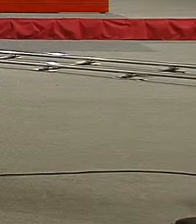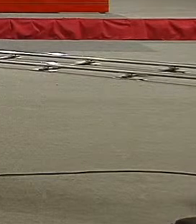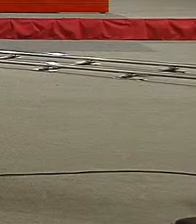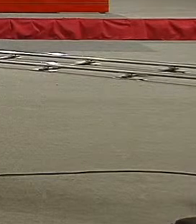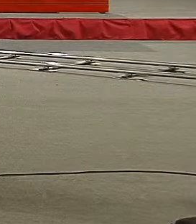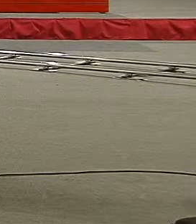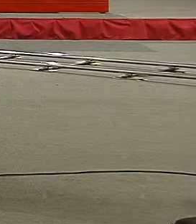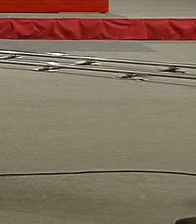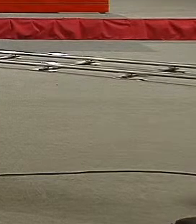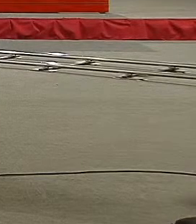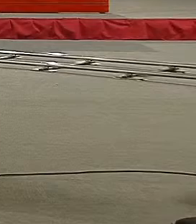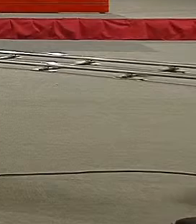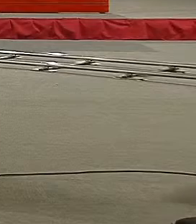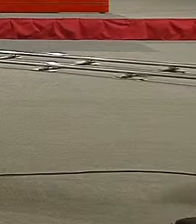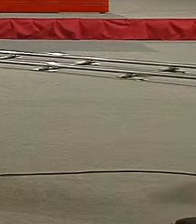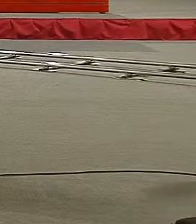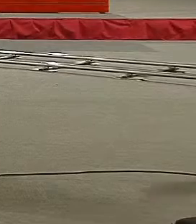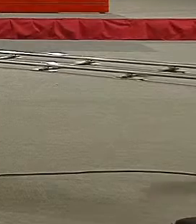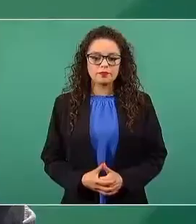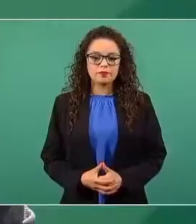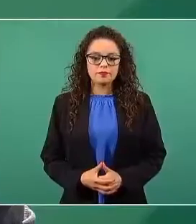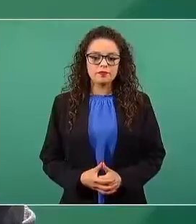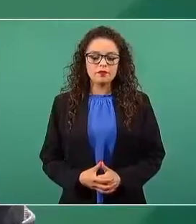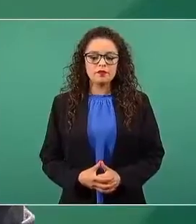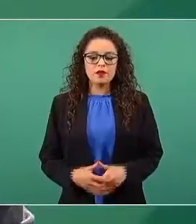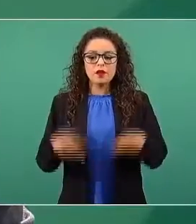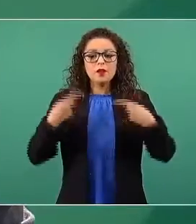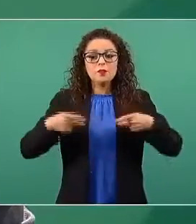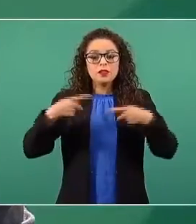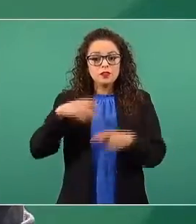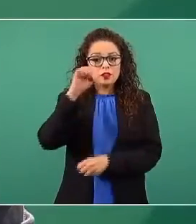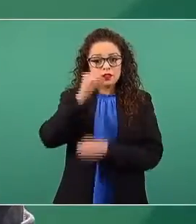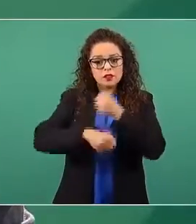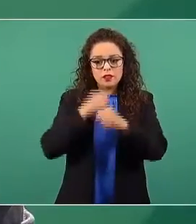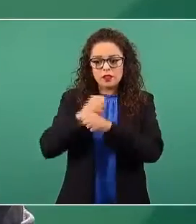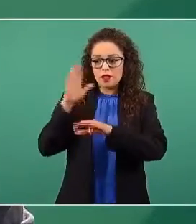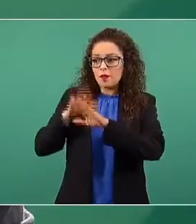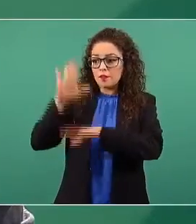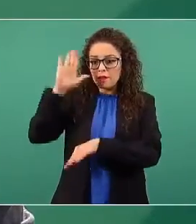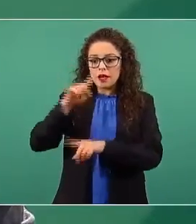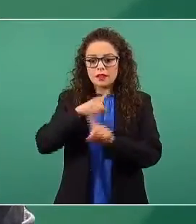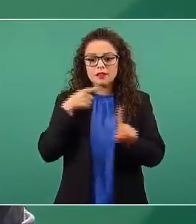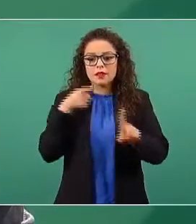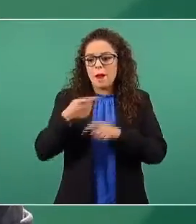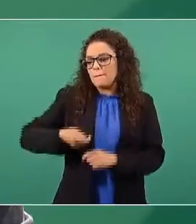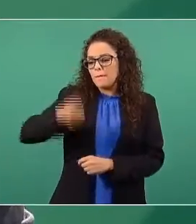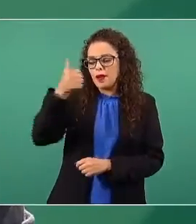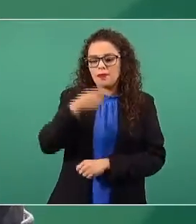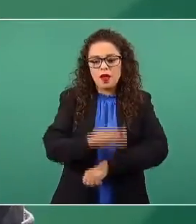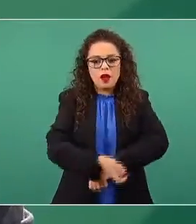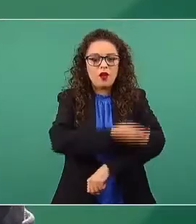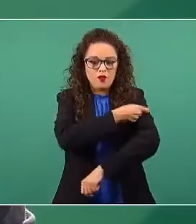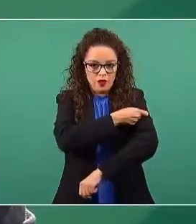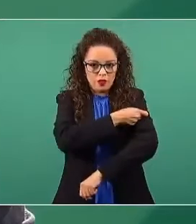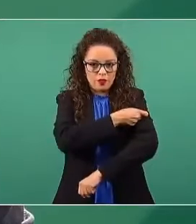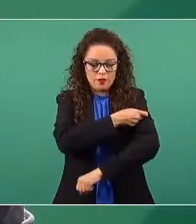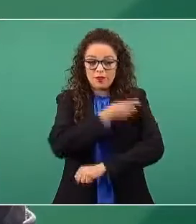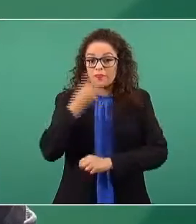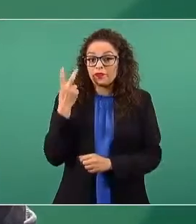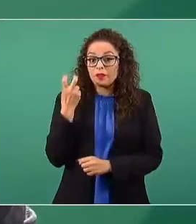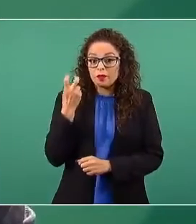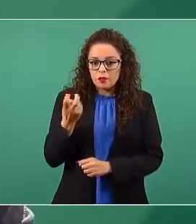conceptos. Las personas de 60 y más fueron las primeras en vacunarse, por lo que en su